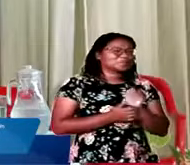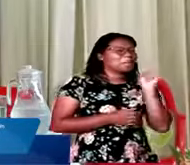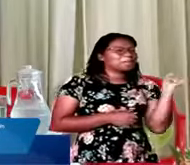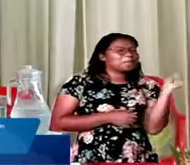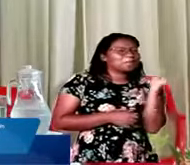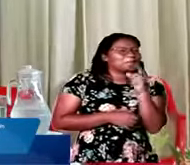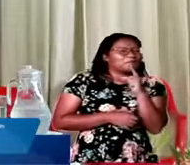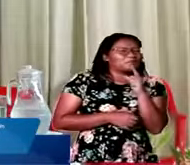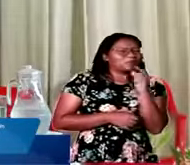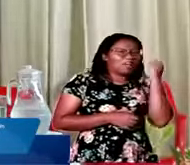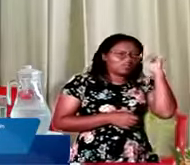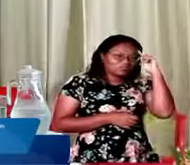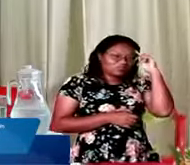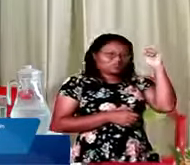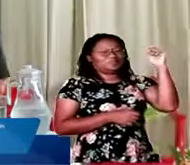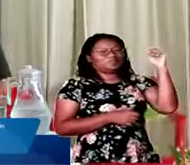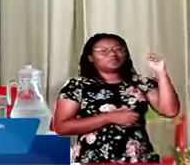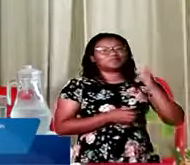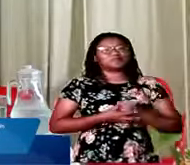pregunta inteligentísima